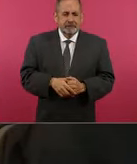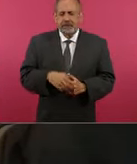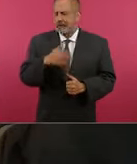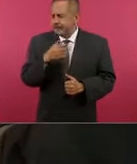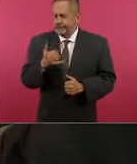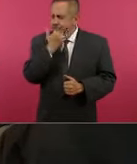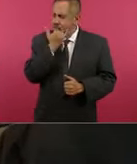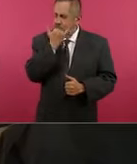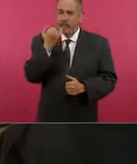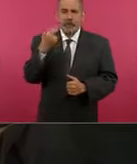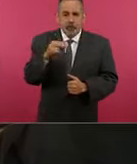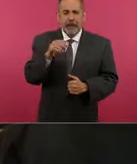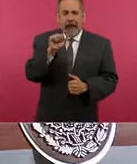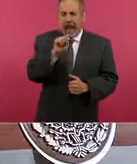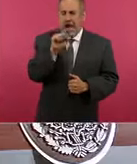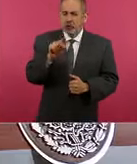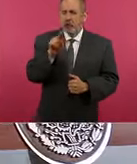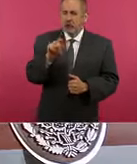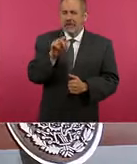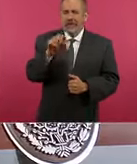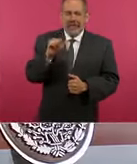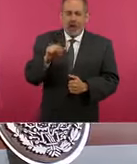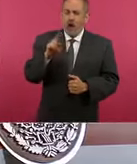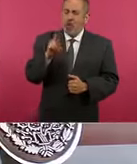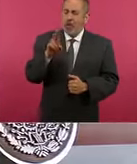Azucena Orestegui. Y